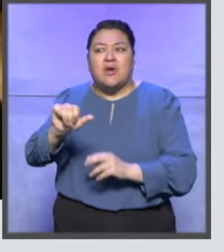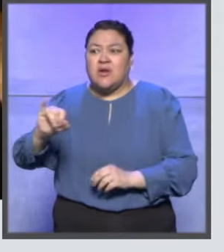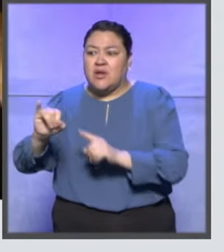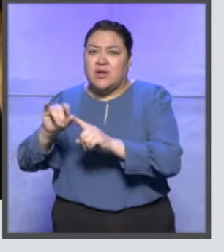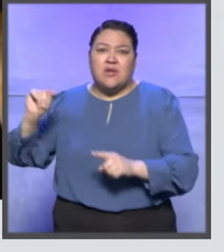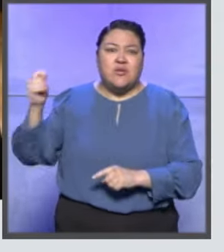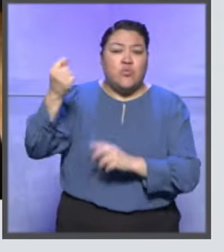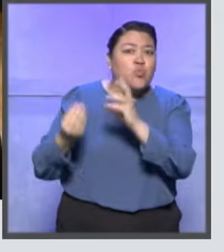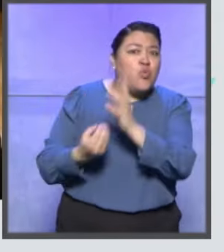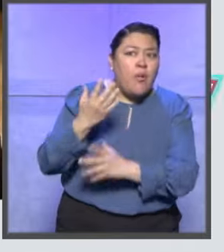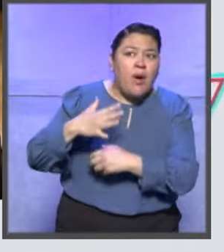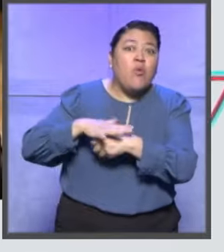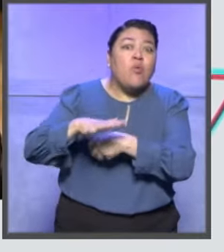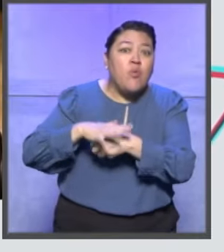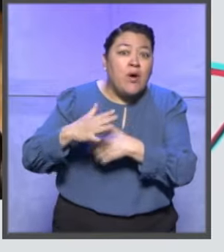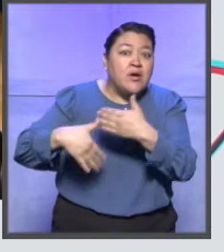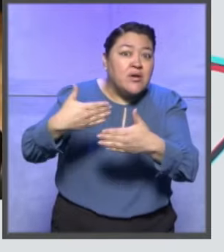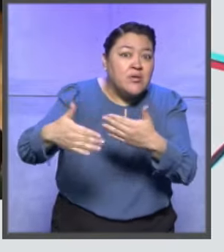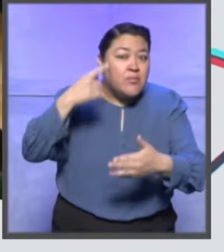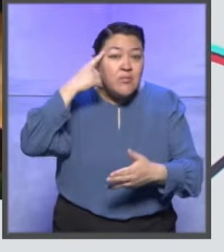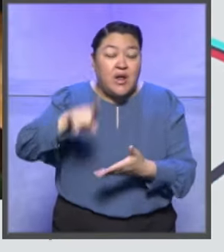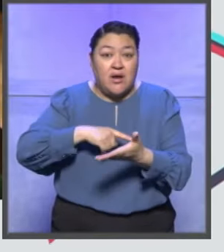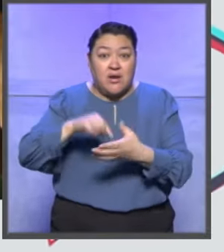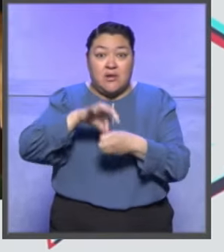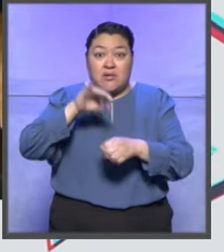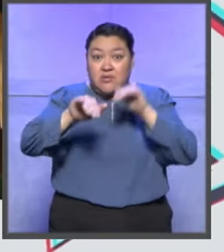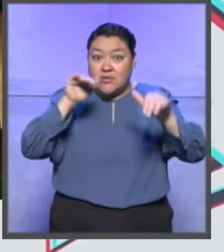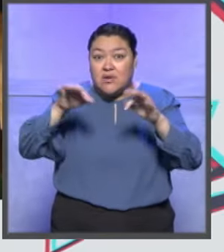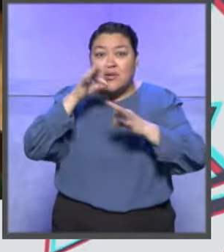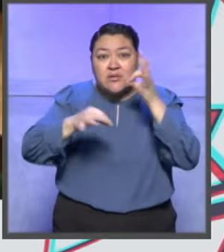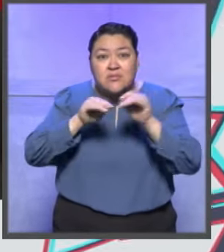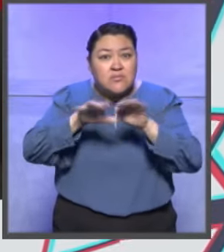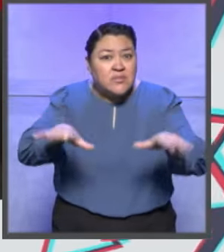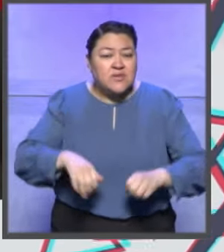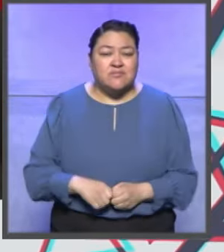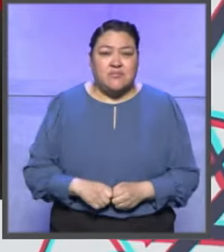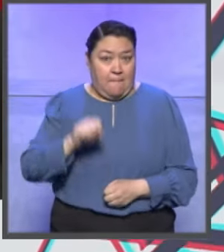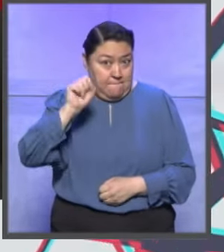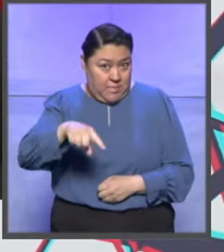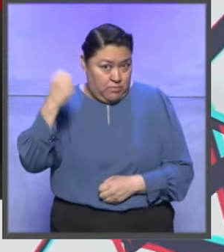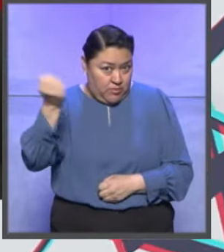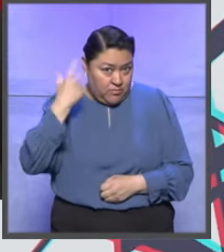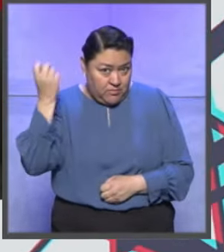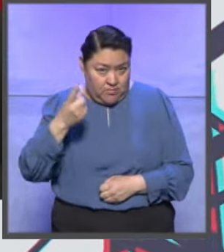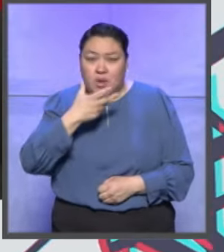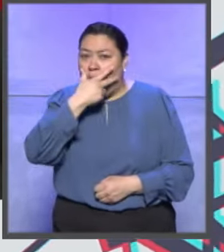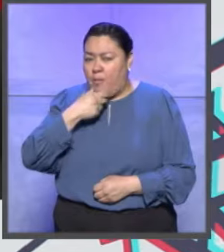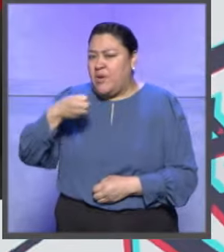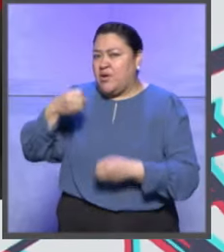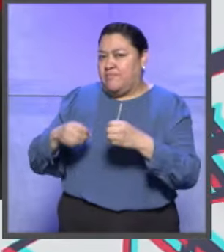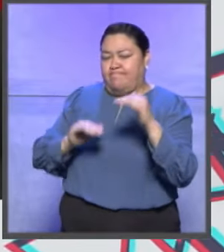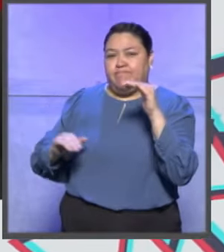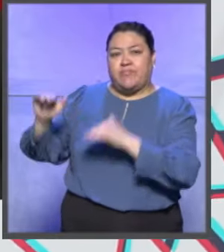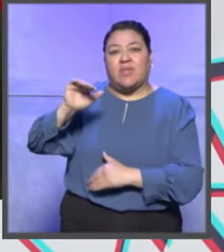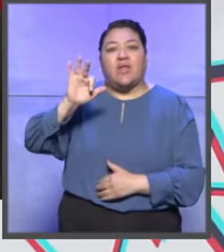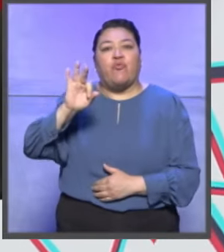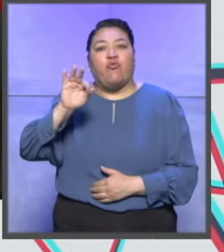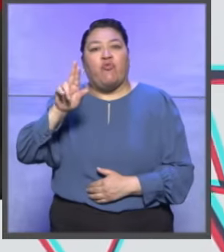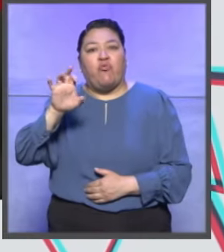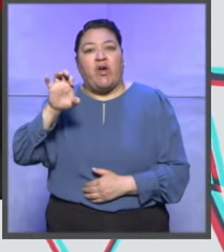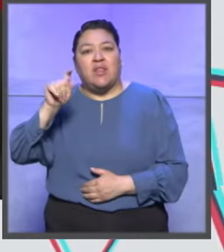nuevas tecnologías de la información en las campañas políticas. En ese mismo evento, el magistrado de la Sala Superior, Felipe Fuentes